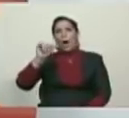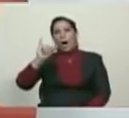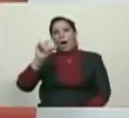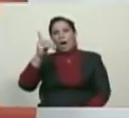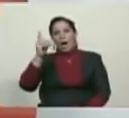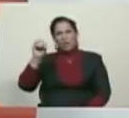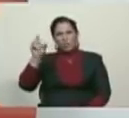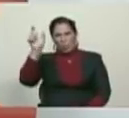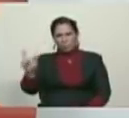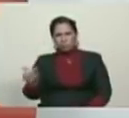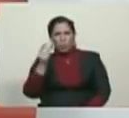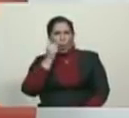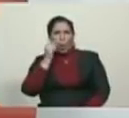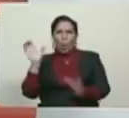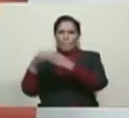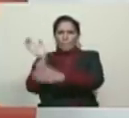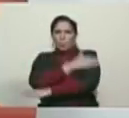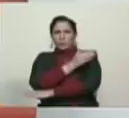Era una acusación.